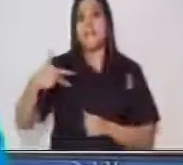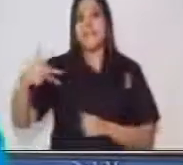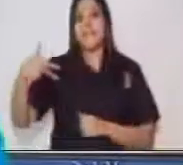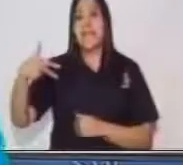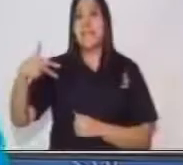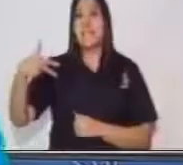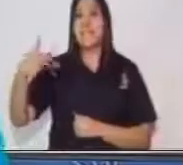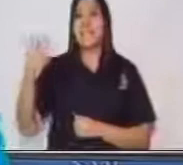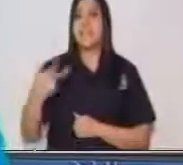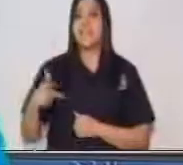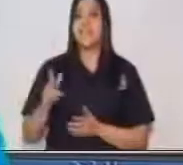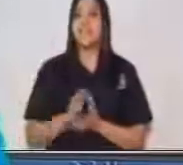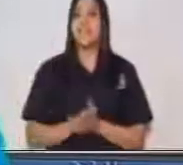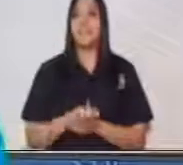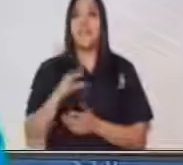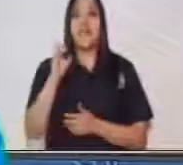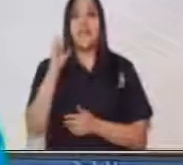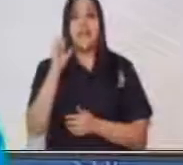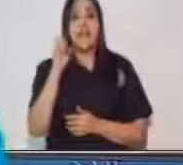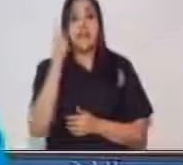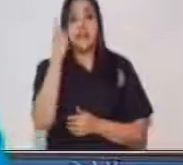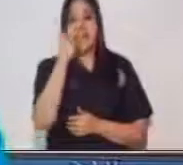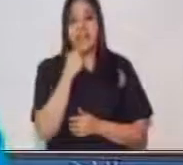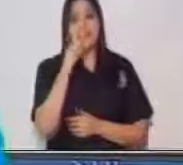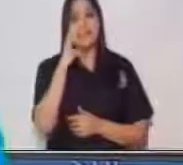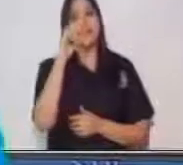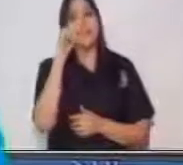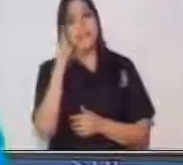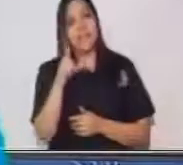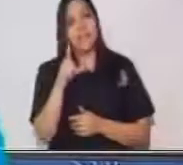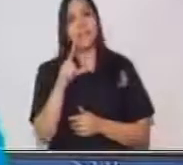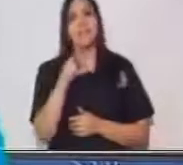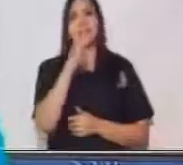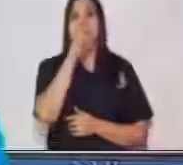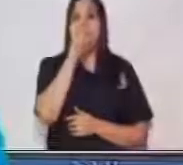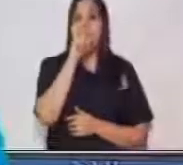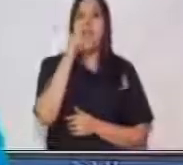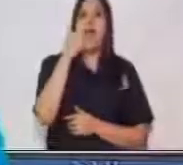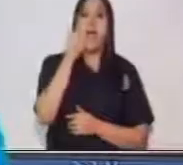es el ave